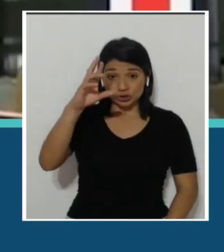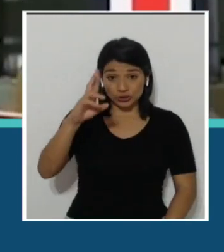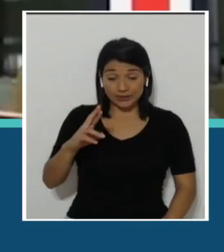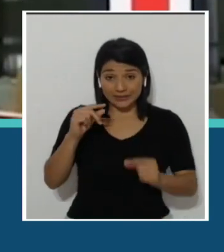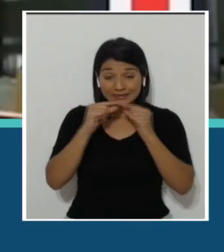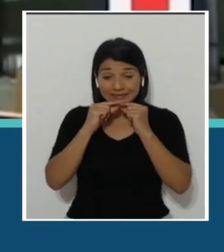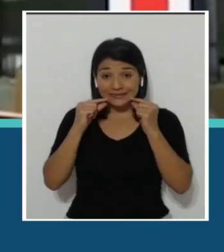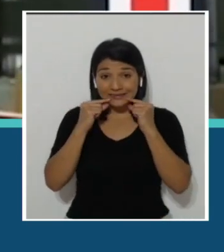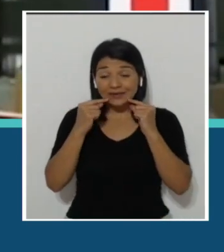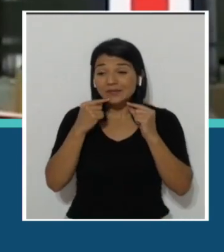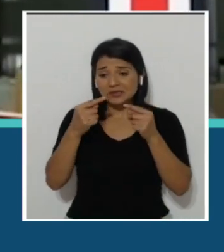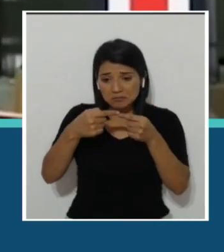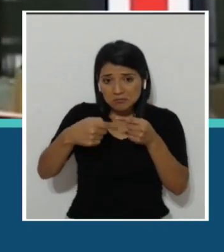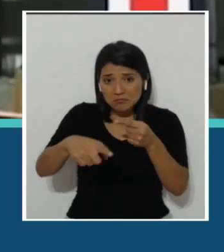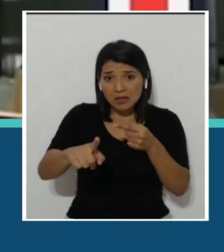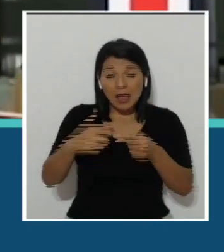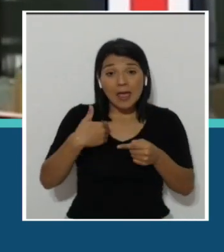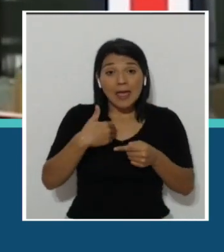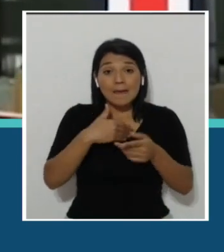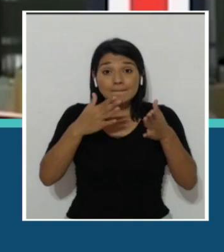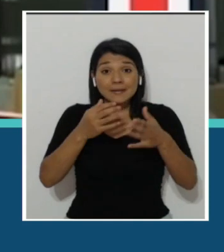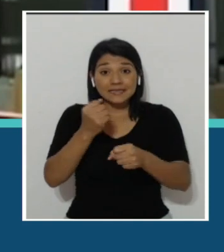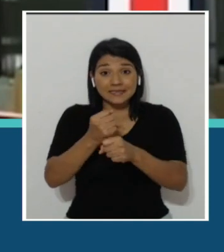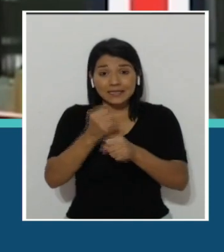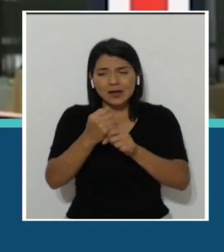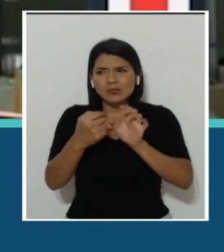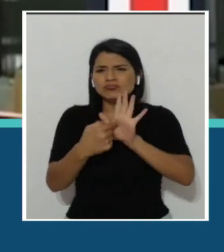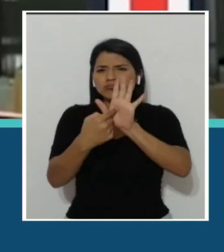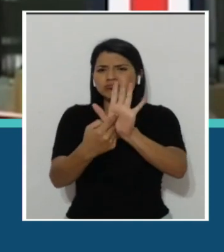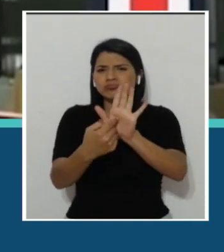días la ministra de Trabajo dará una lista con el nombre de